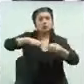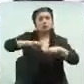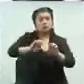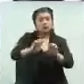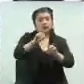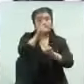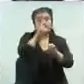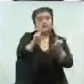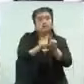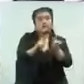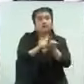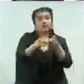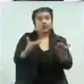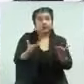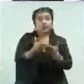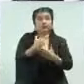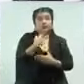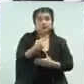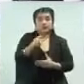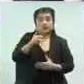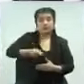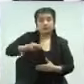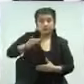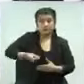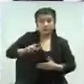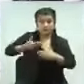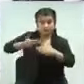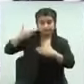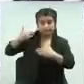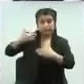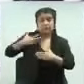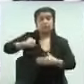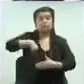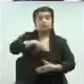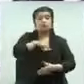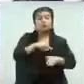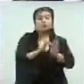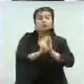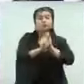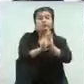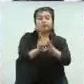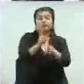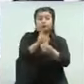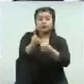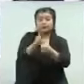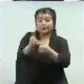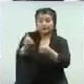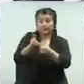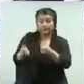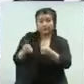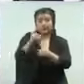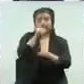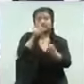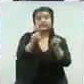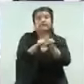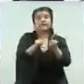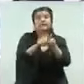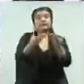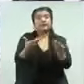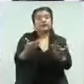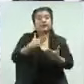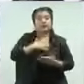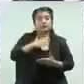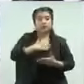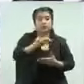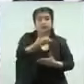oportunidad porque, como dijo los diputados que me anteceden, representamos a los distritos y aprovechar que en nombre de